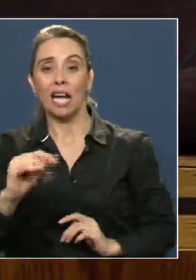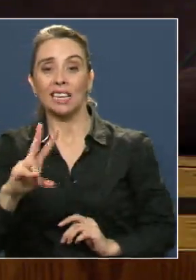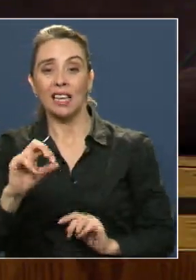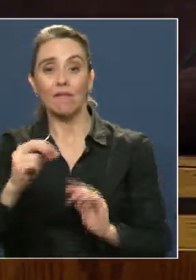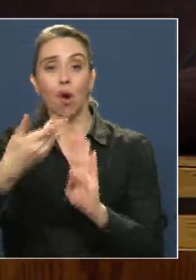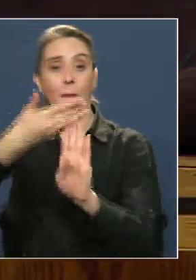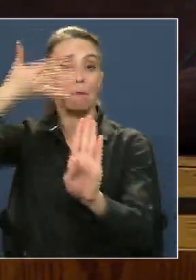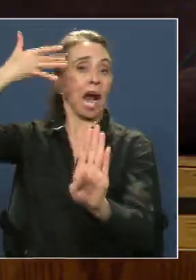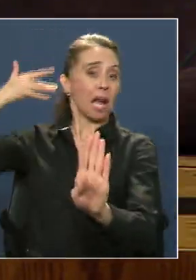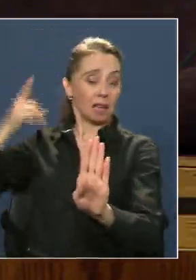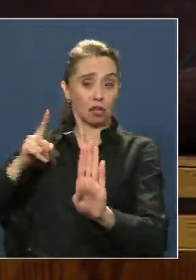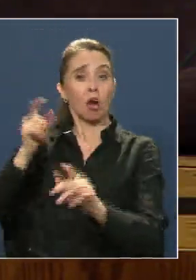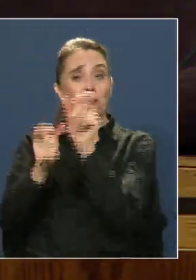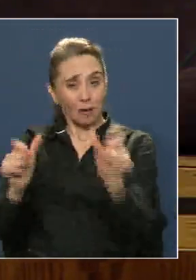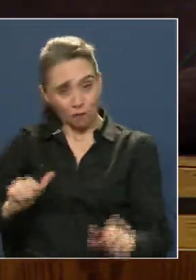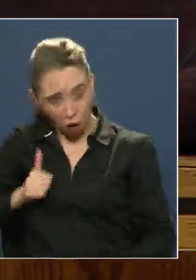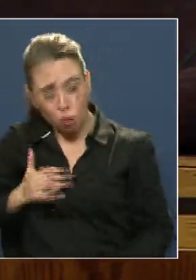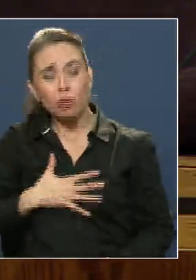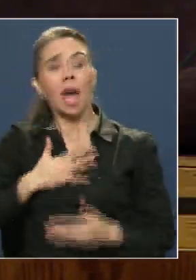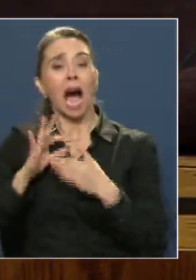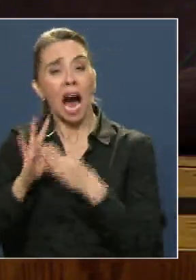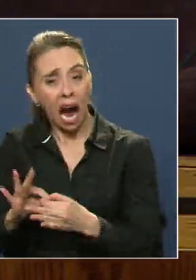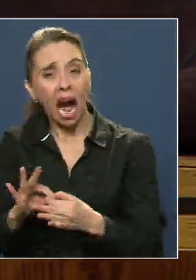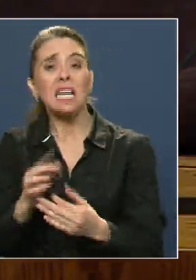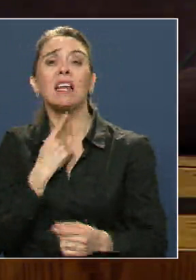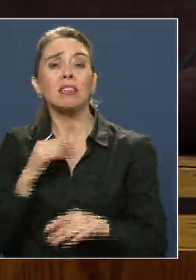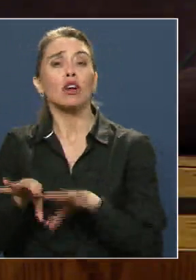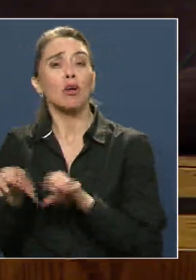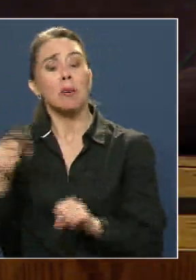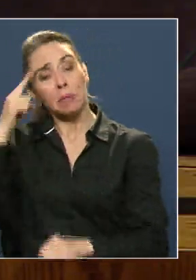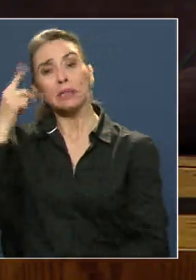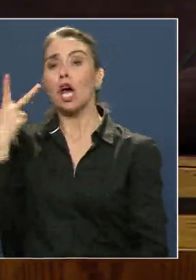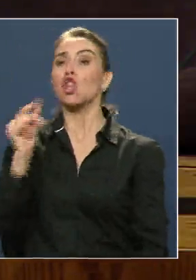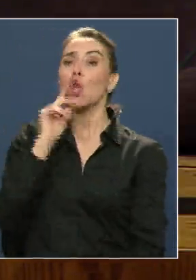hubiese la voluntad, ni las ganas, ni el interés, ni el compromiso.